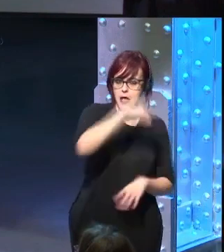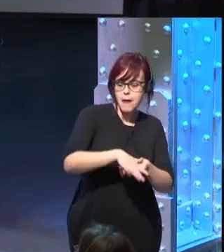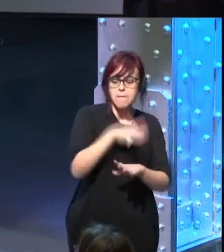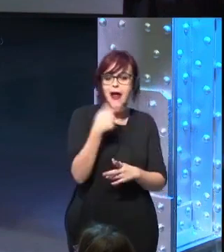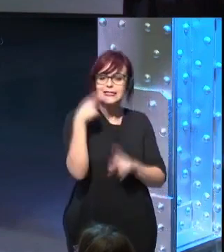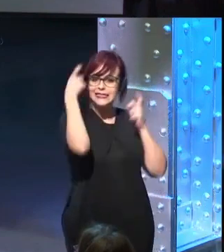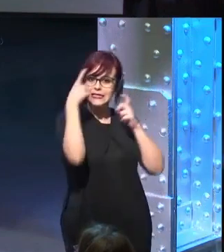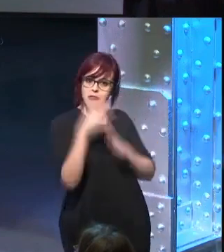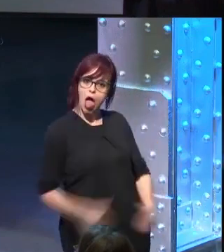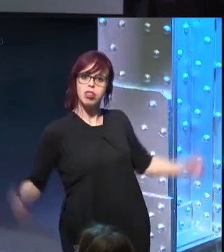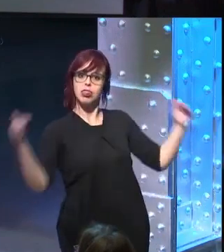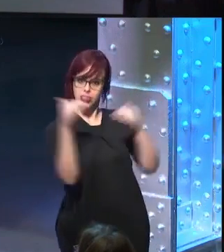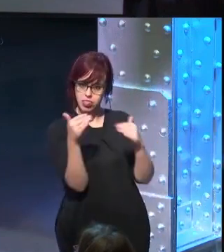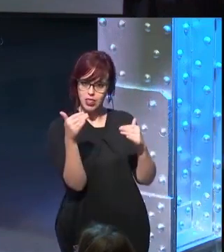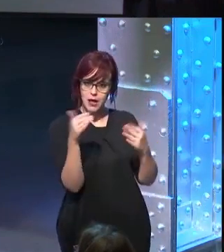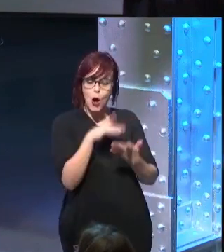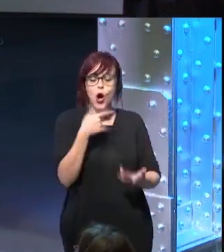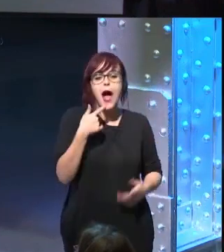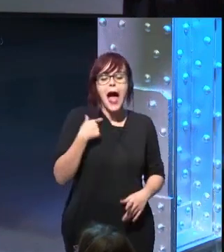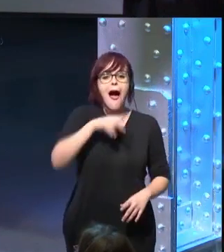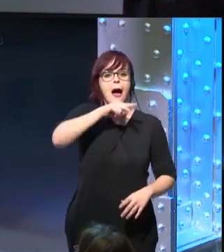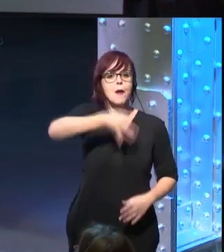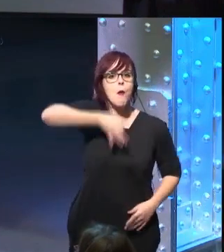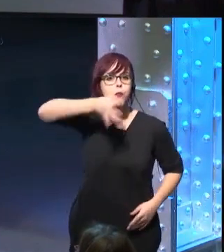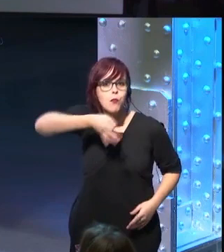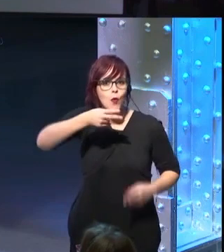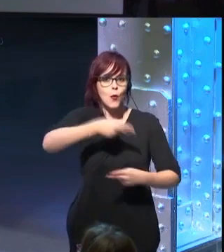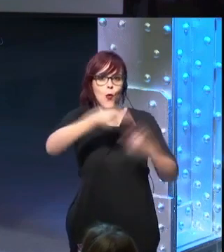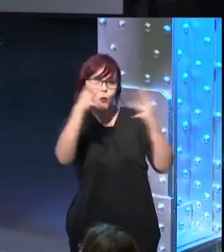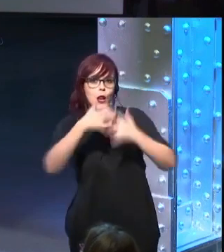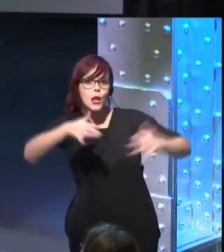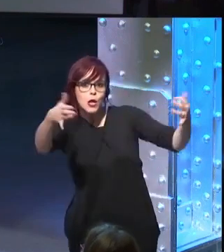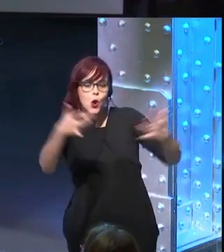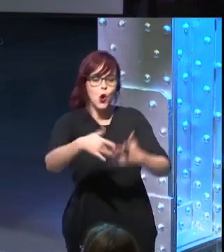hablar en público, sobre por qué lo hacemos y sobre cómo lo hacemos. Entonces,